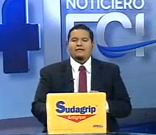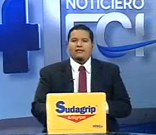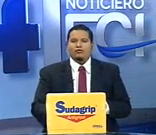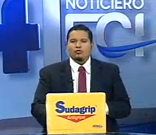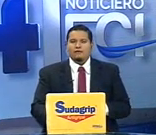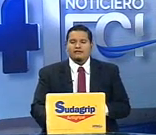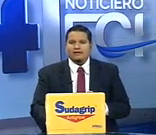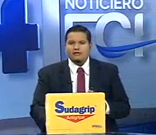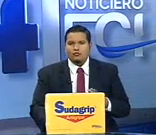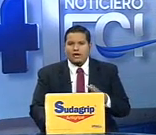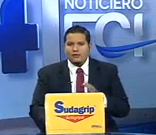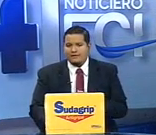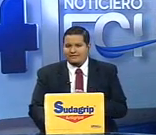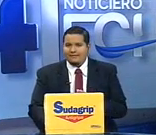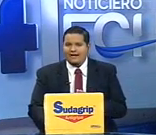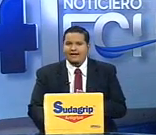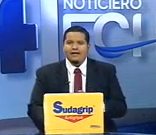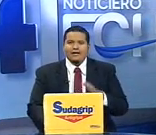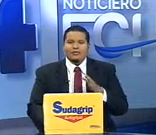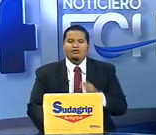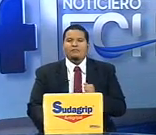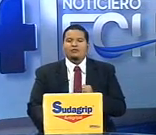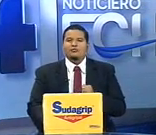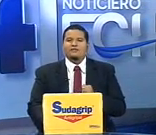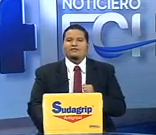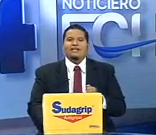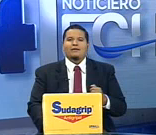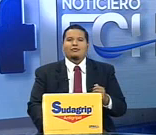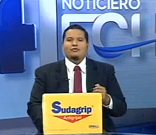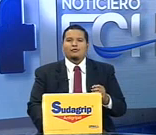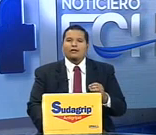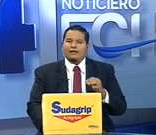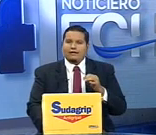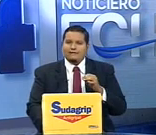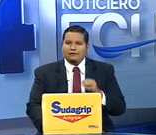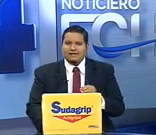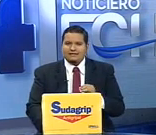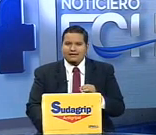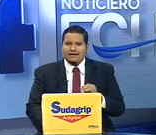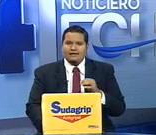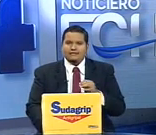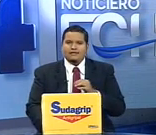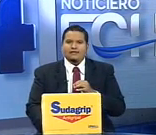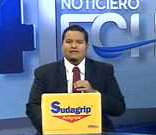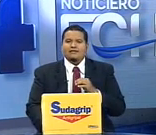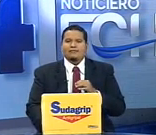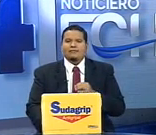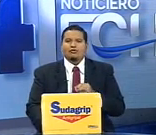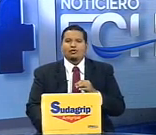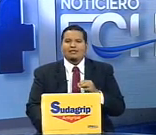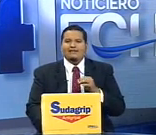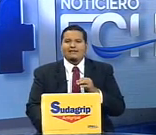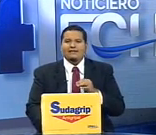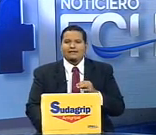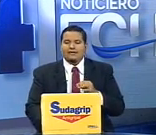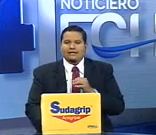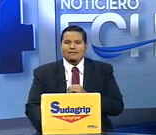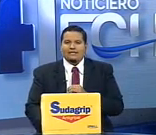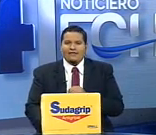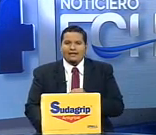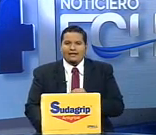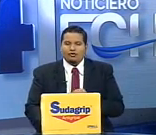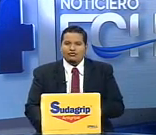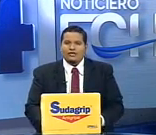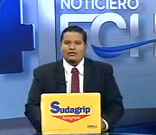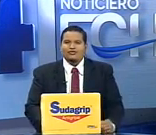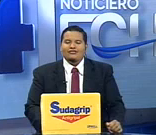viernes 15 de octubre, cerrando una nueva semana, pero usted por supuesto tiene mucho que informarse en los siguientes 60 minutos a través de la